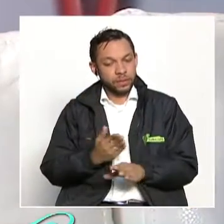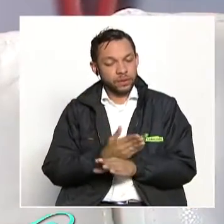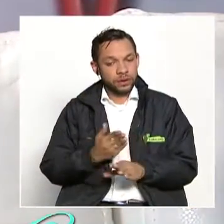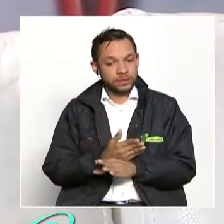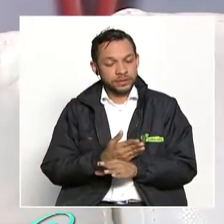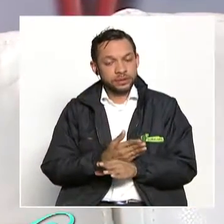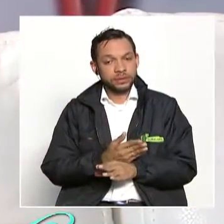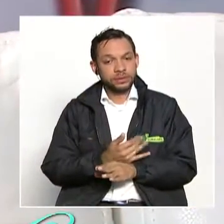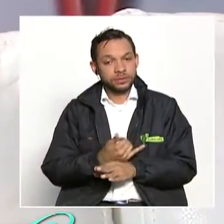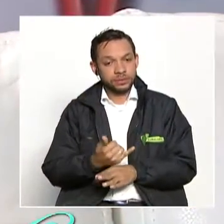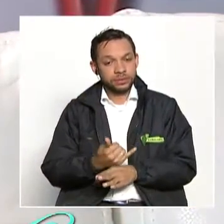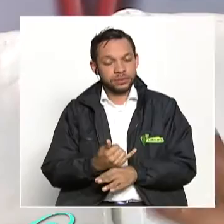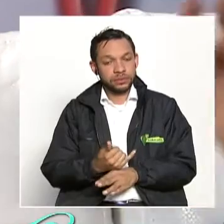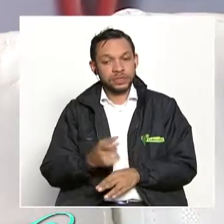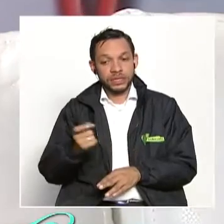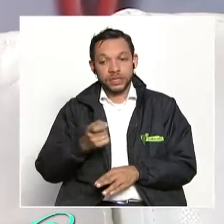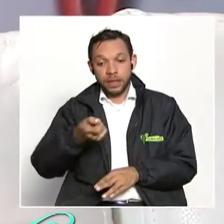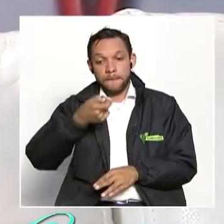es